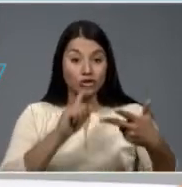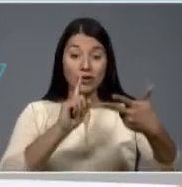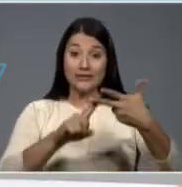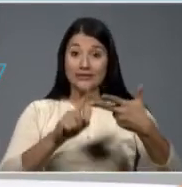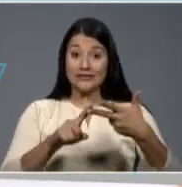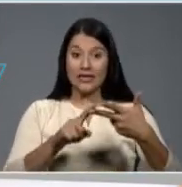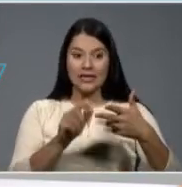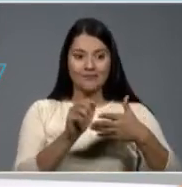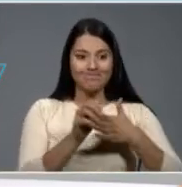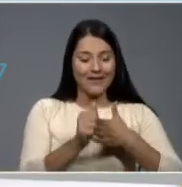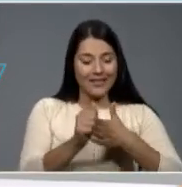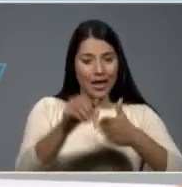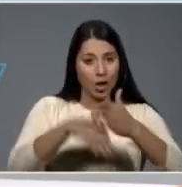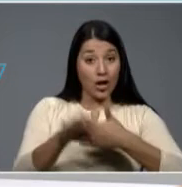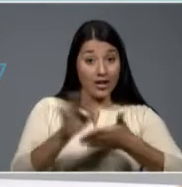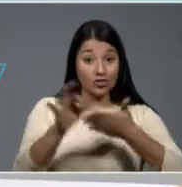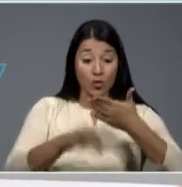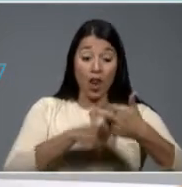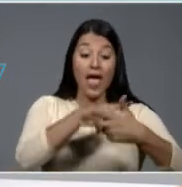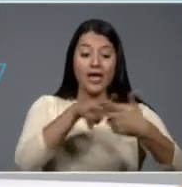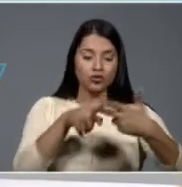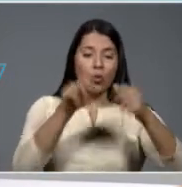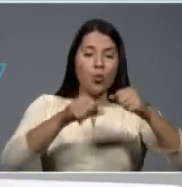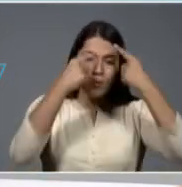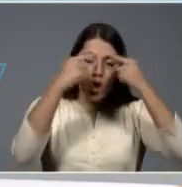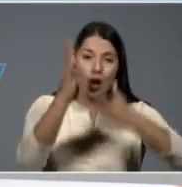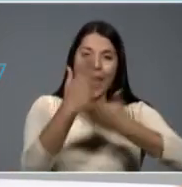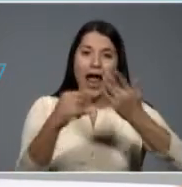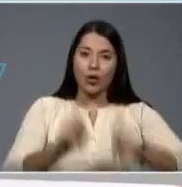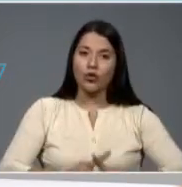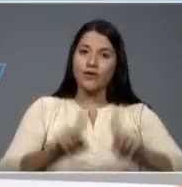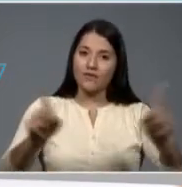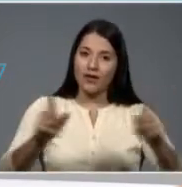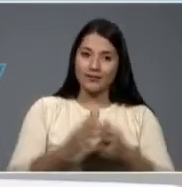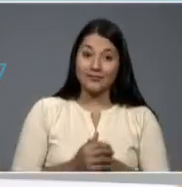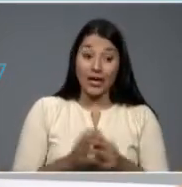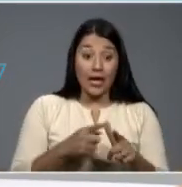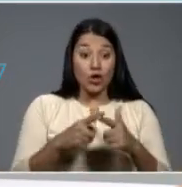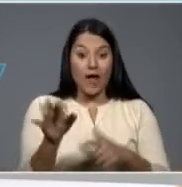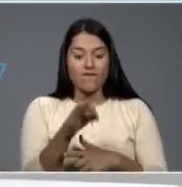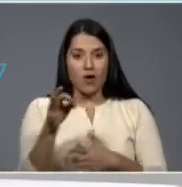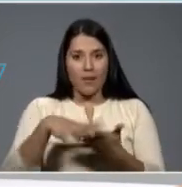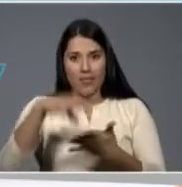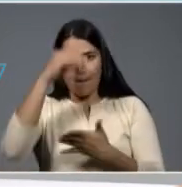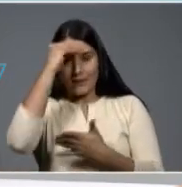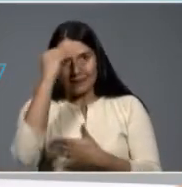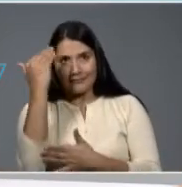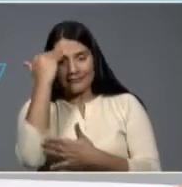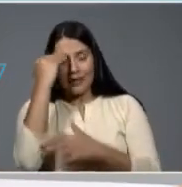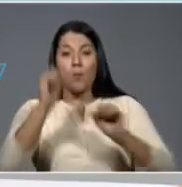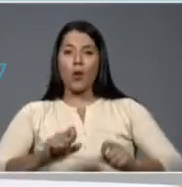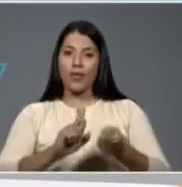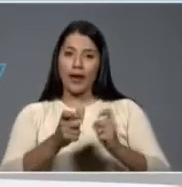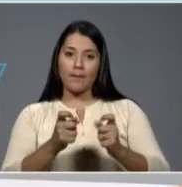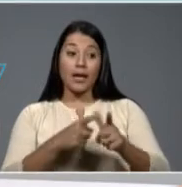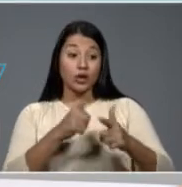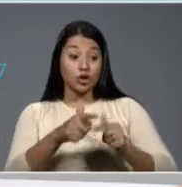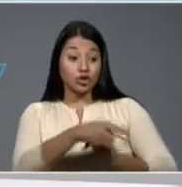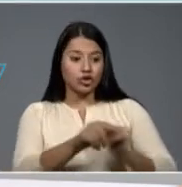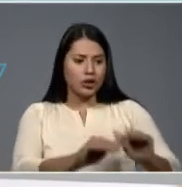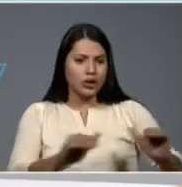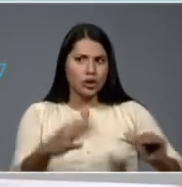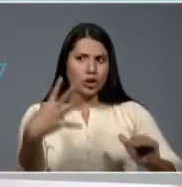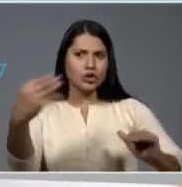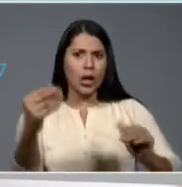interno de las escuelas puede marcar la diferencia, donde ahí la brecha del conocimiento va a cambiar, ¿no? Y habrán niños que salgan a la sociedad, a la